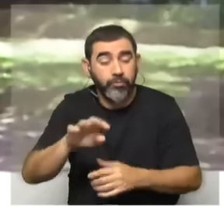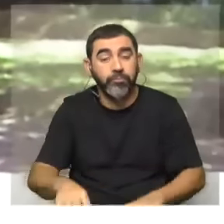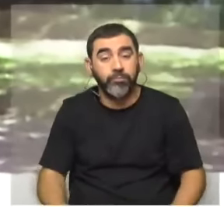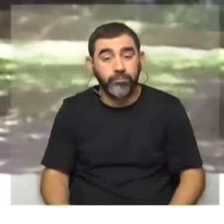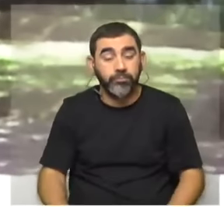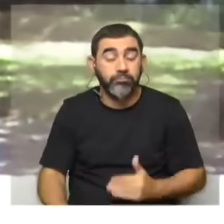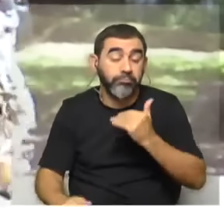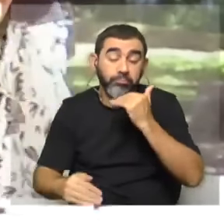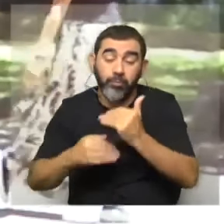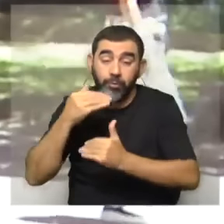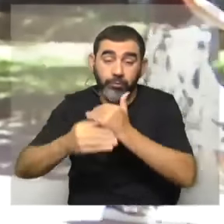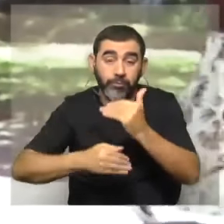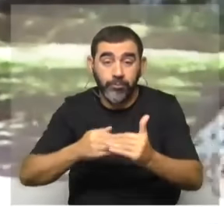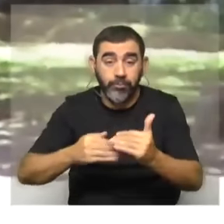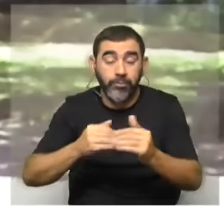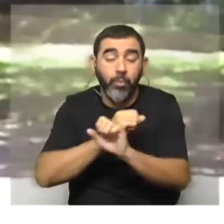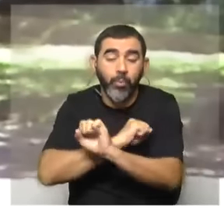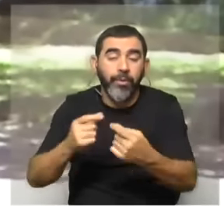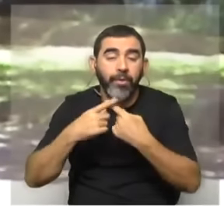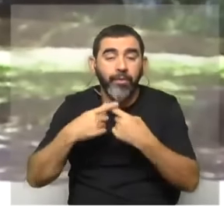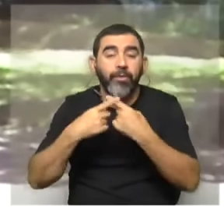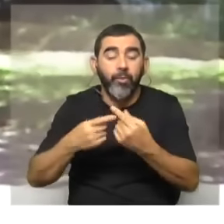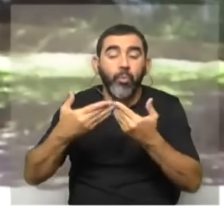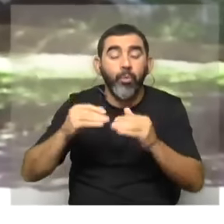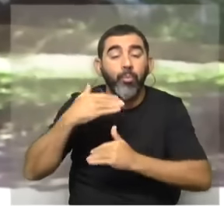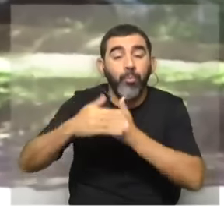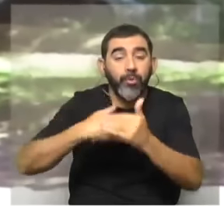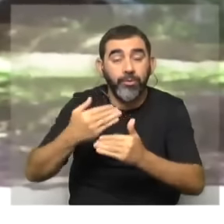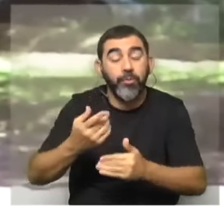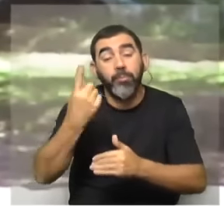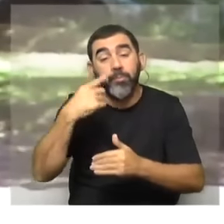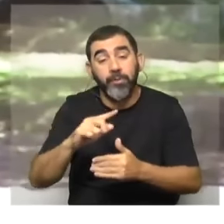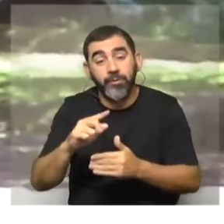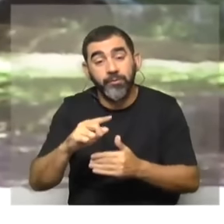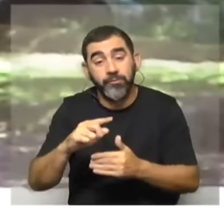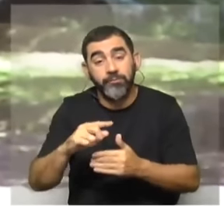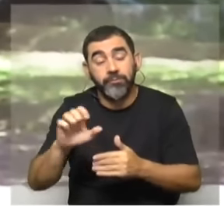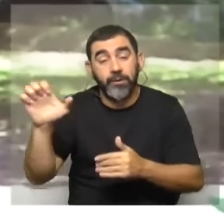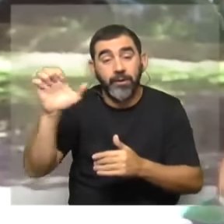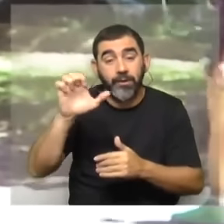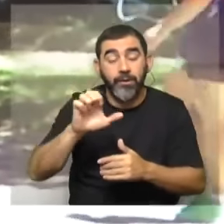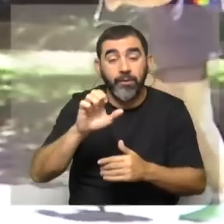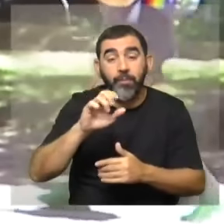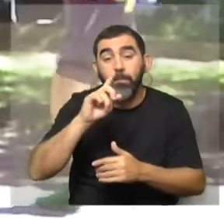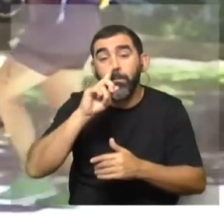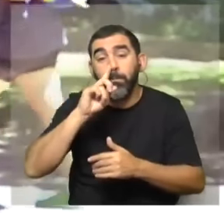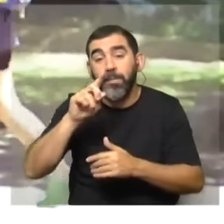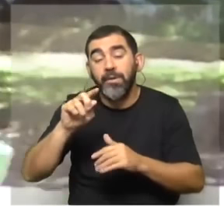proceso y y se podrá discutir Cuándo empieza ese proceso que enero de